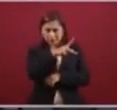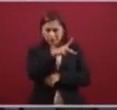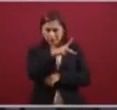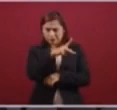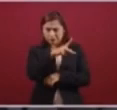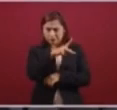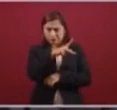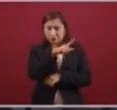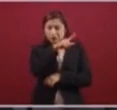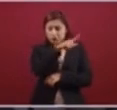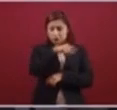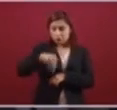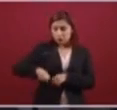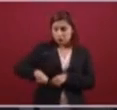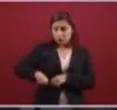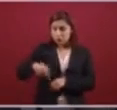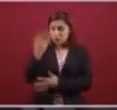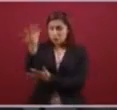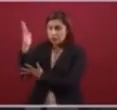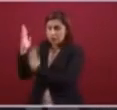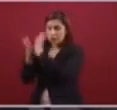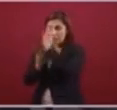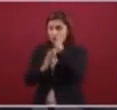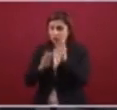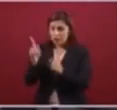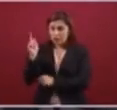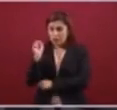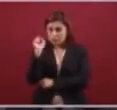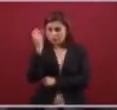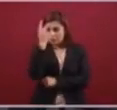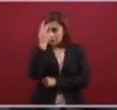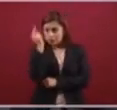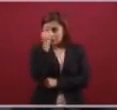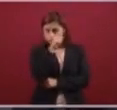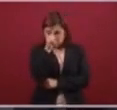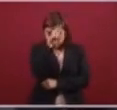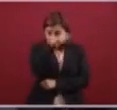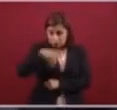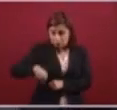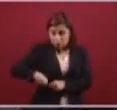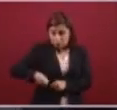con un bosque que había en san luís potosí